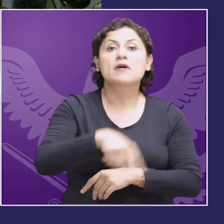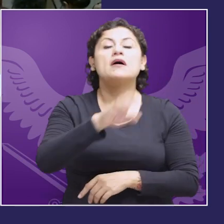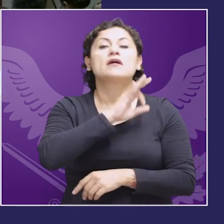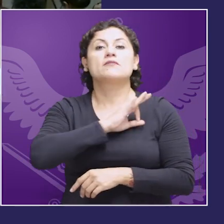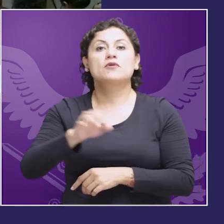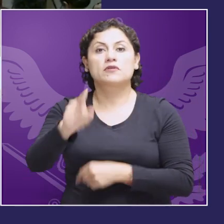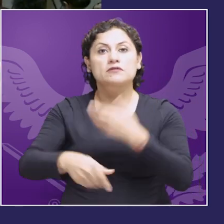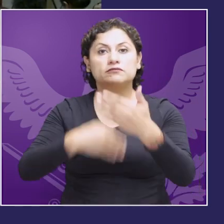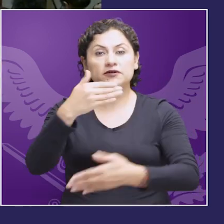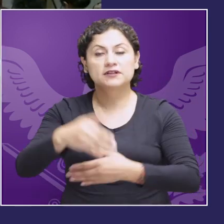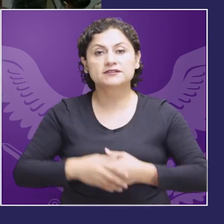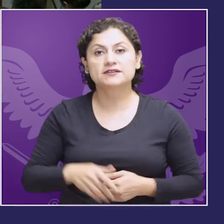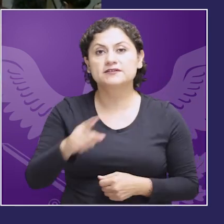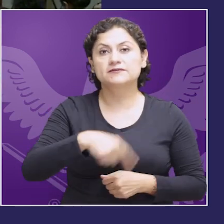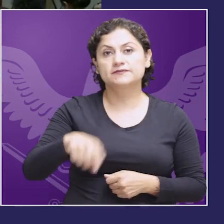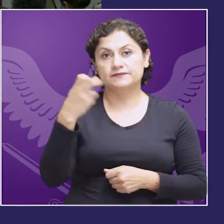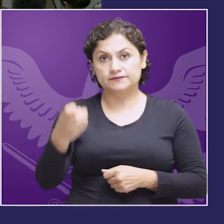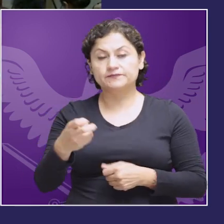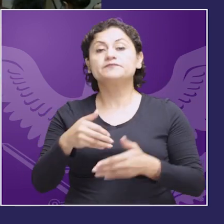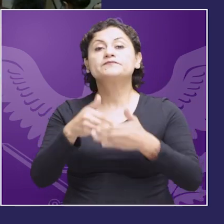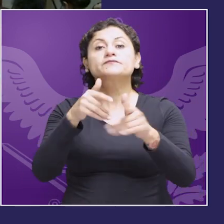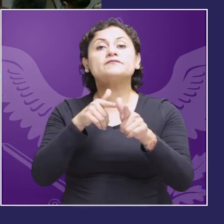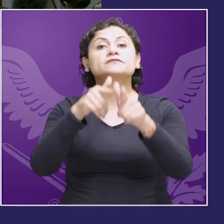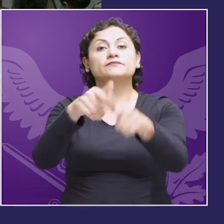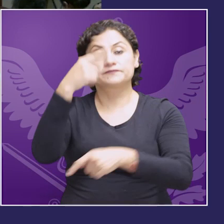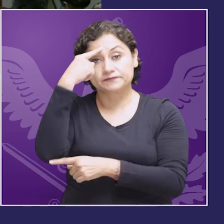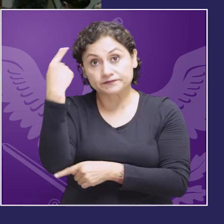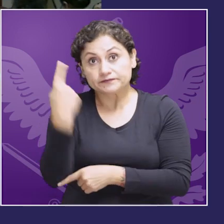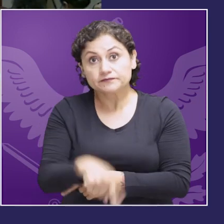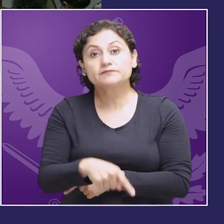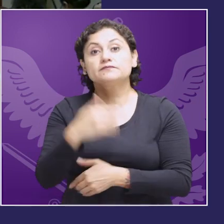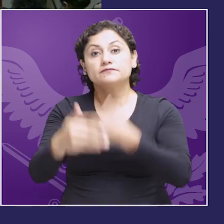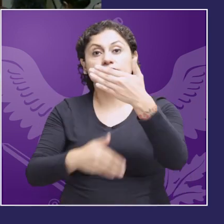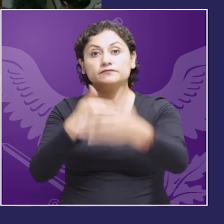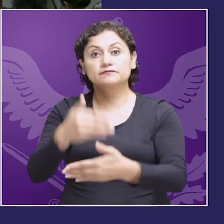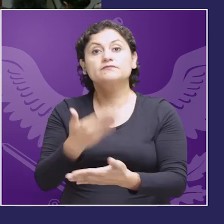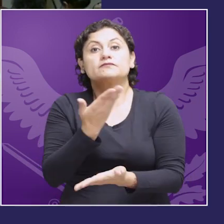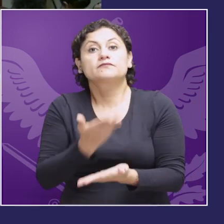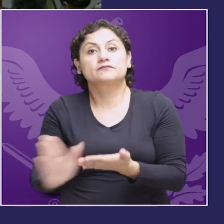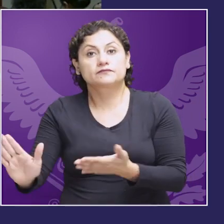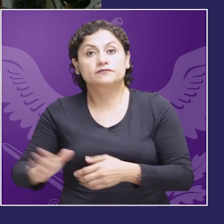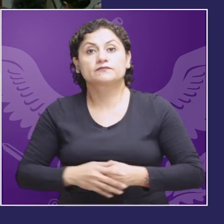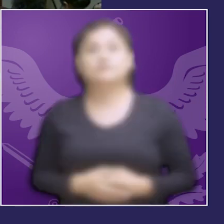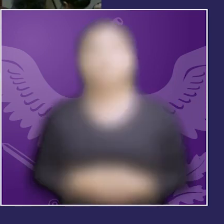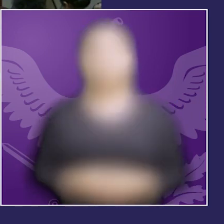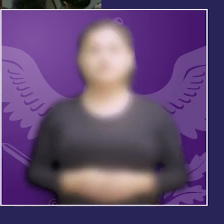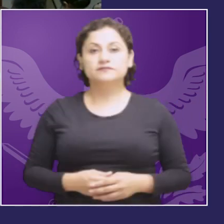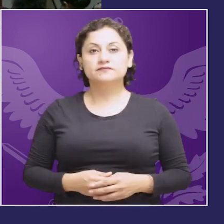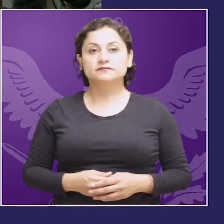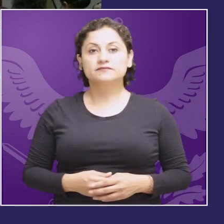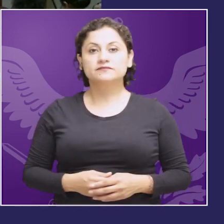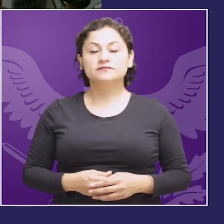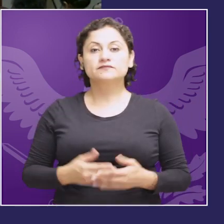con discapacidad, olvidando que el enfoque interseccional implica reconocer que la discriminación cruzada que afecta a cada víctima debe